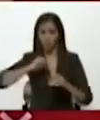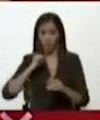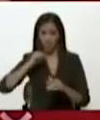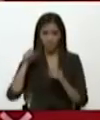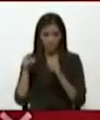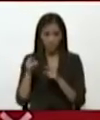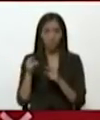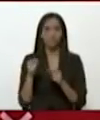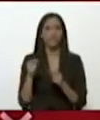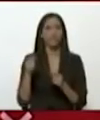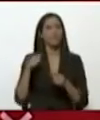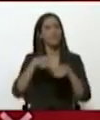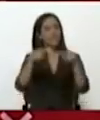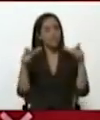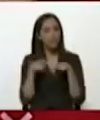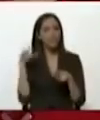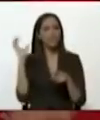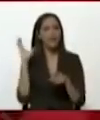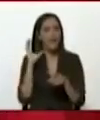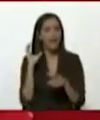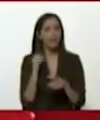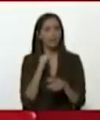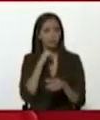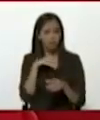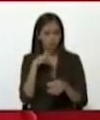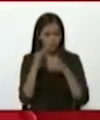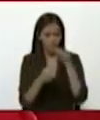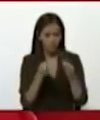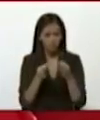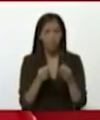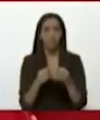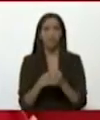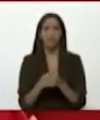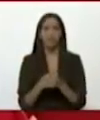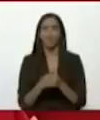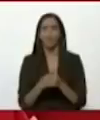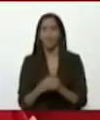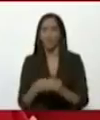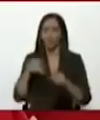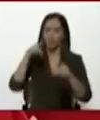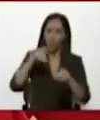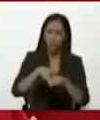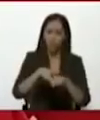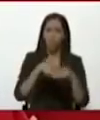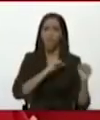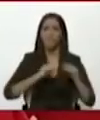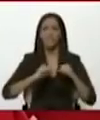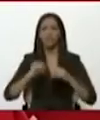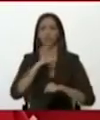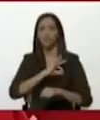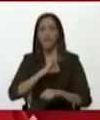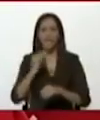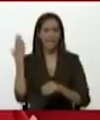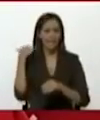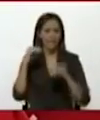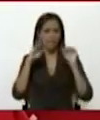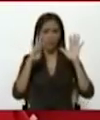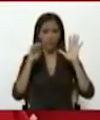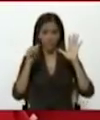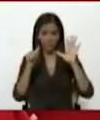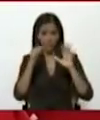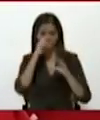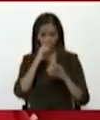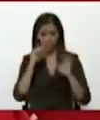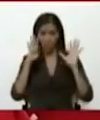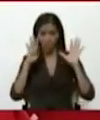una situación en Caracas de persecución hacia los movimientos sociales de ese momento. Y hubo una oleada